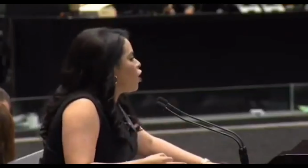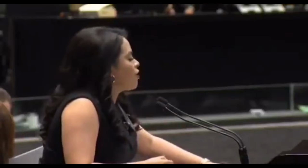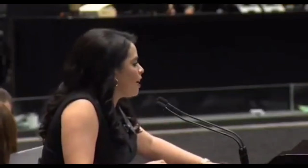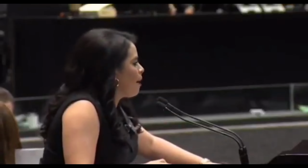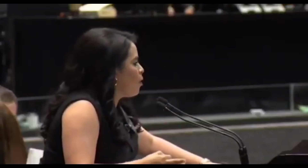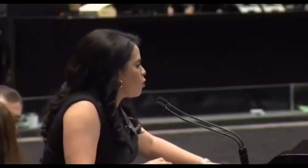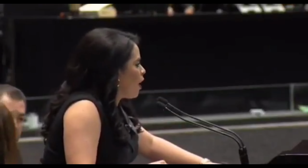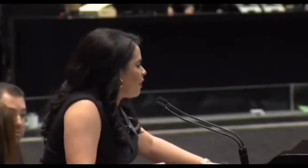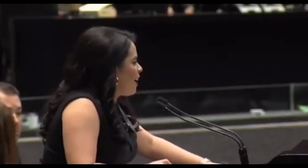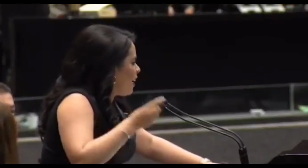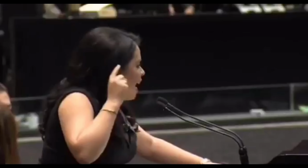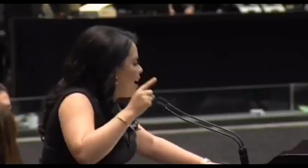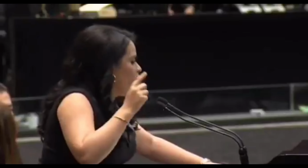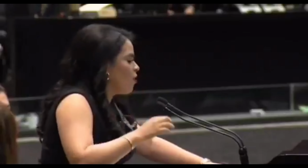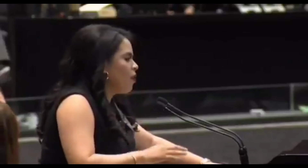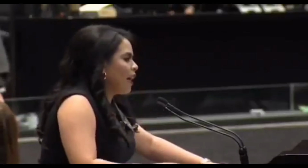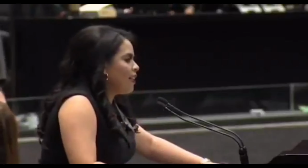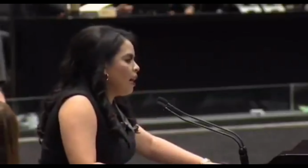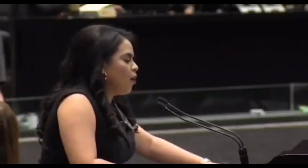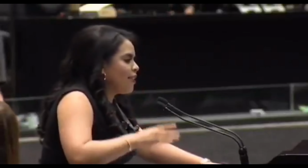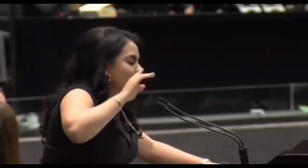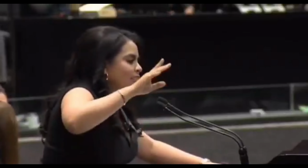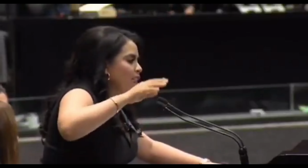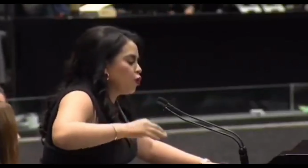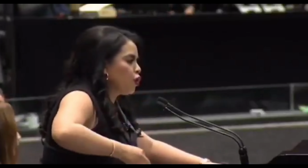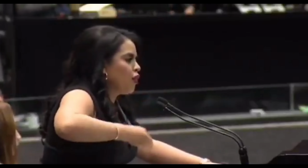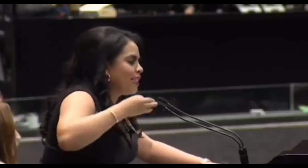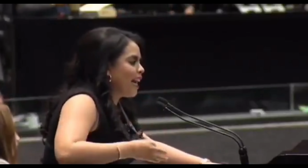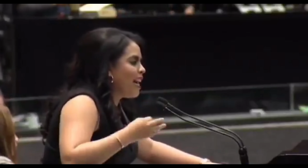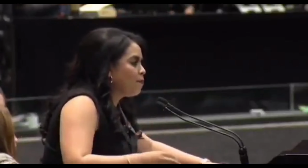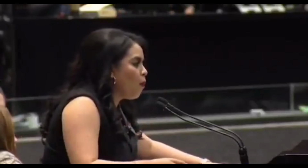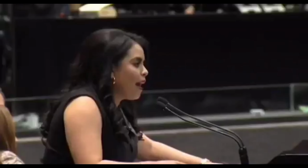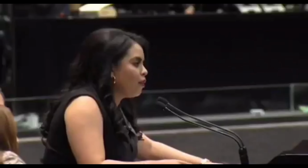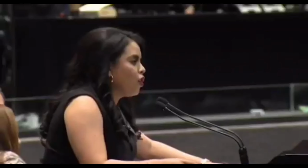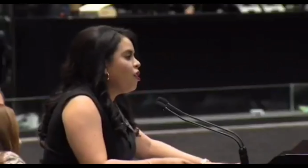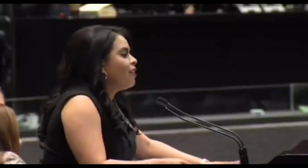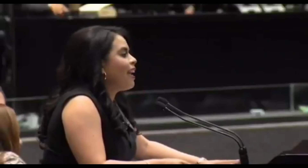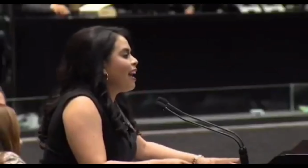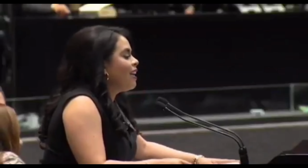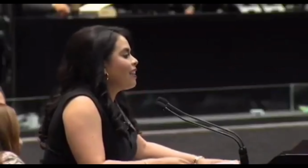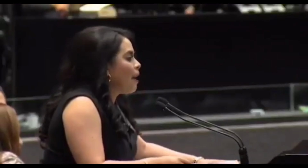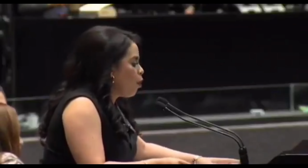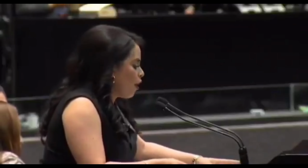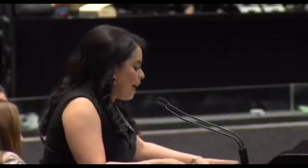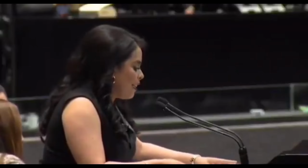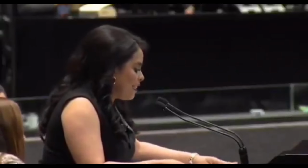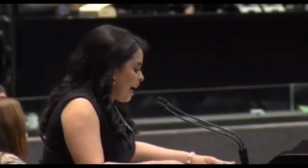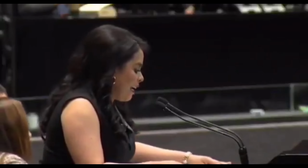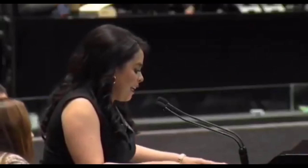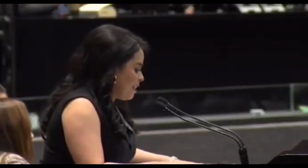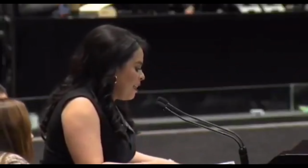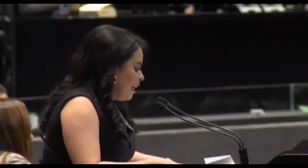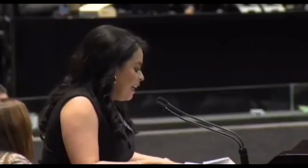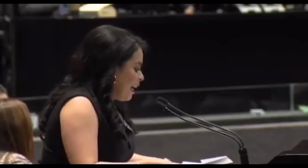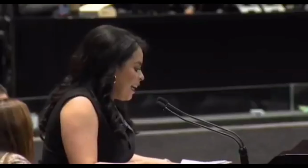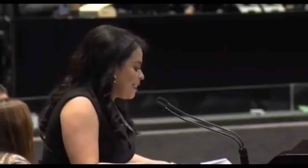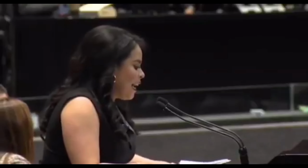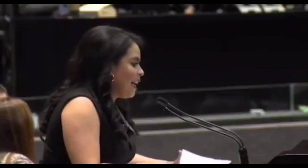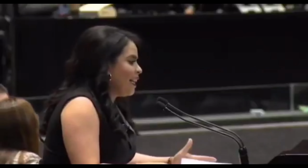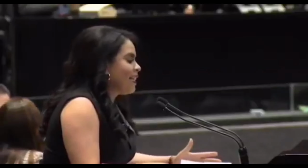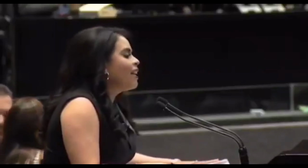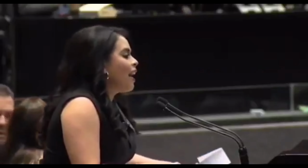Y lo sostenemos fuerte. Claro que al diablo esas instituciones. Es momento de democratizarlas